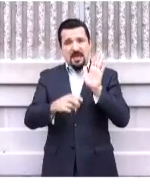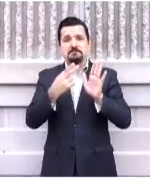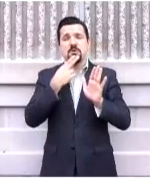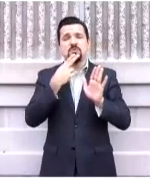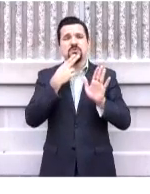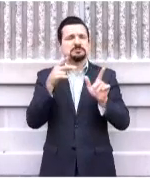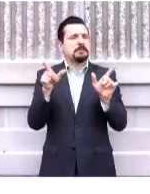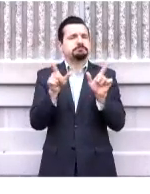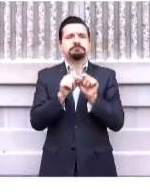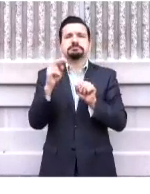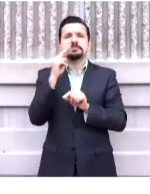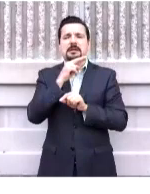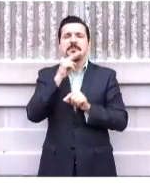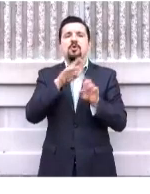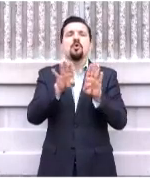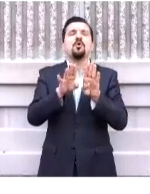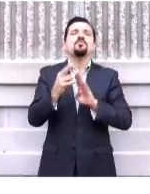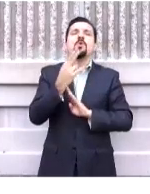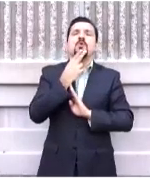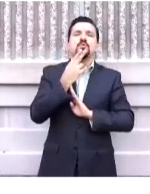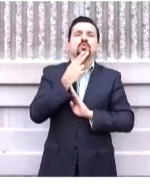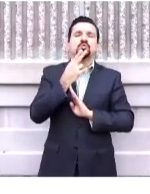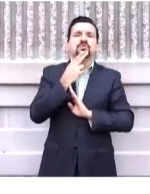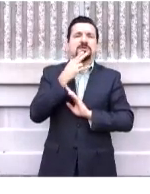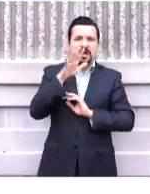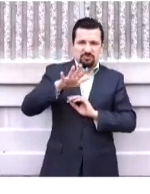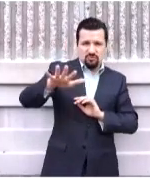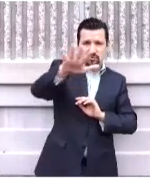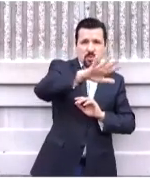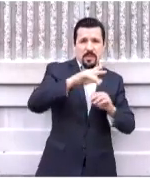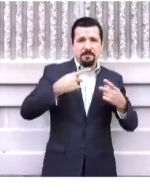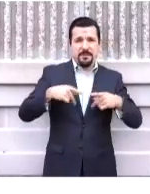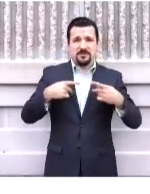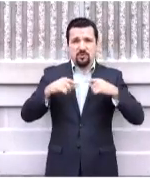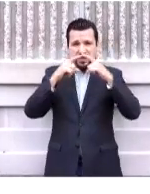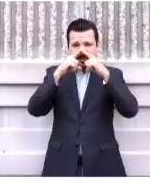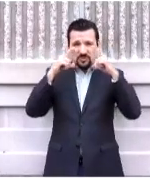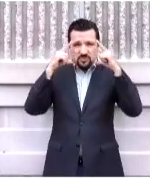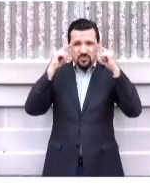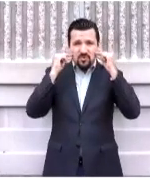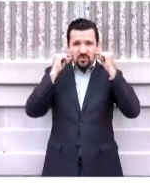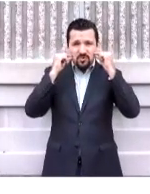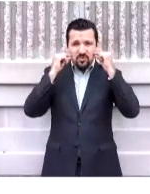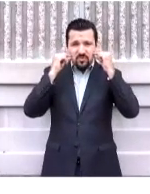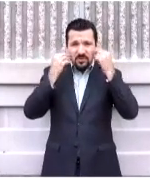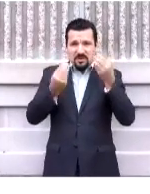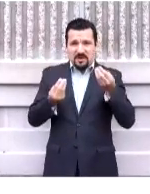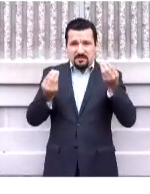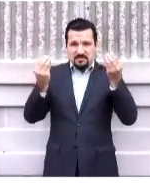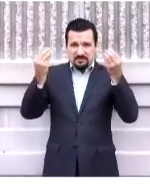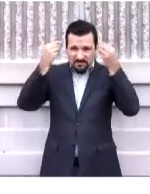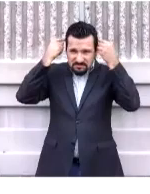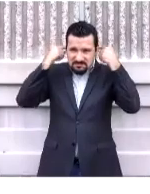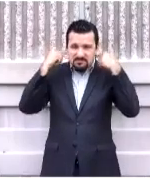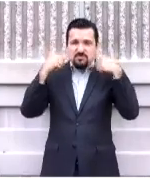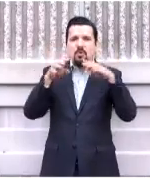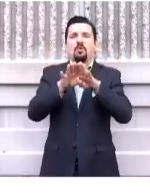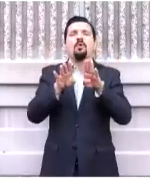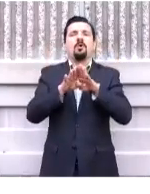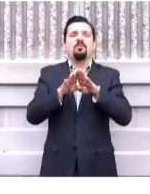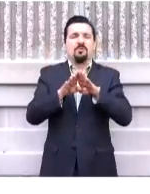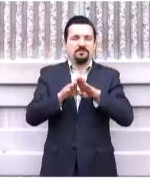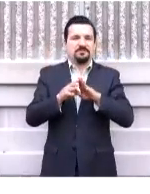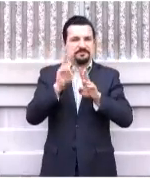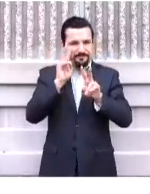podemos mejorar el uso comunitario del cubrebocas que llevamos todos los días.